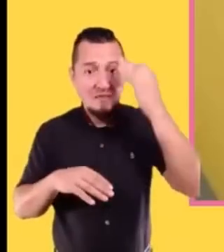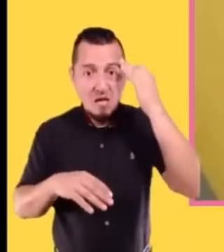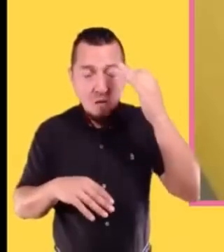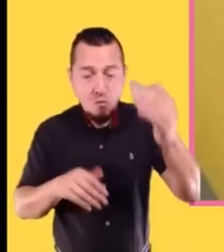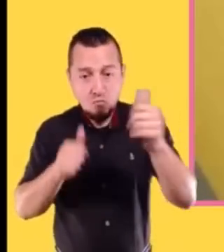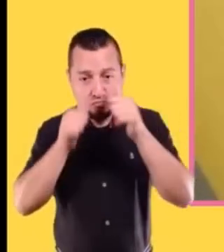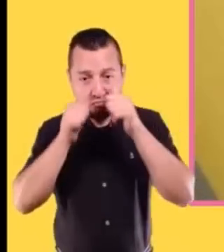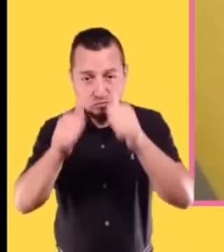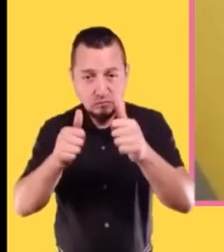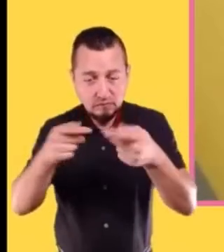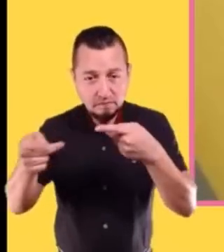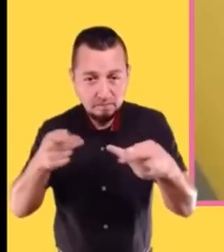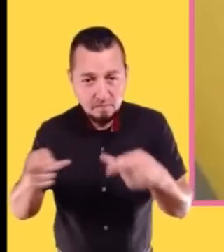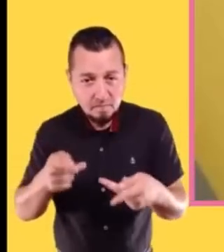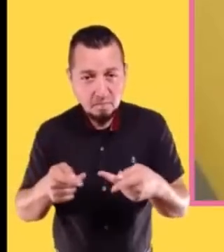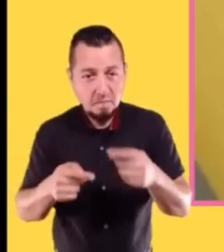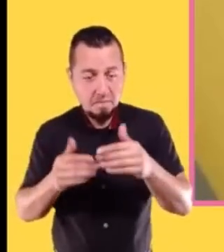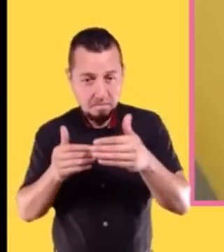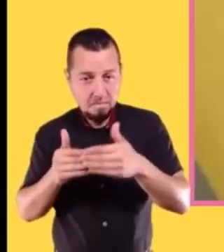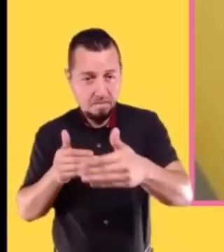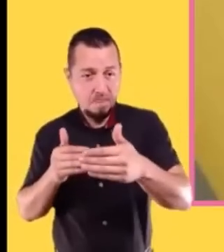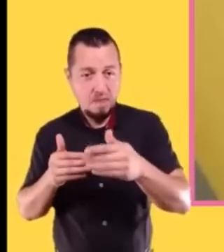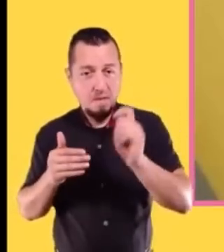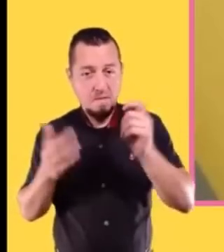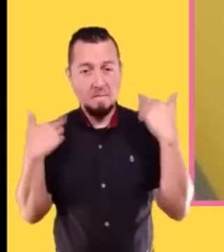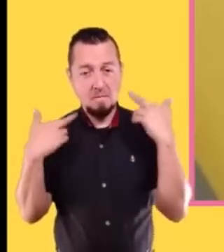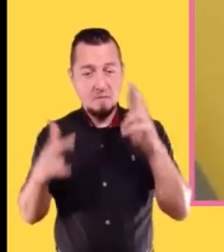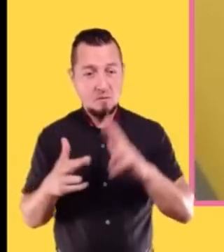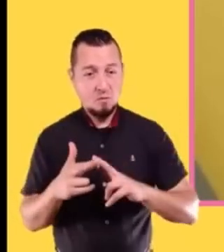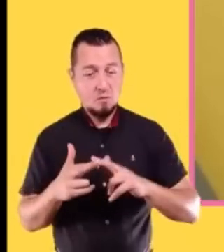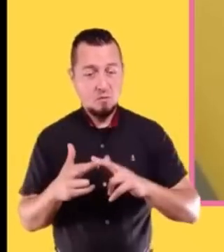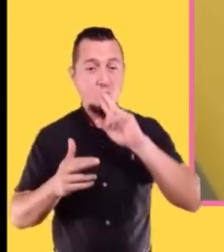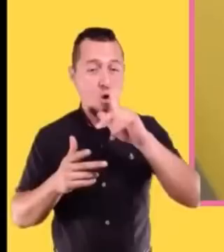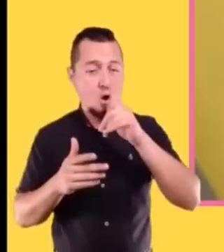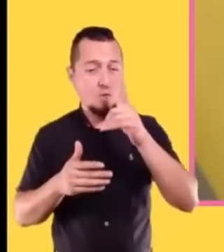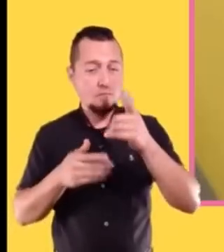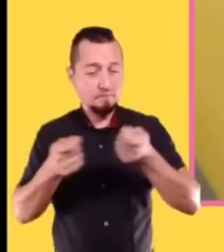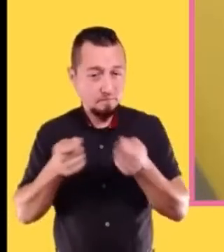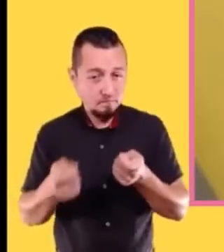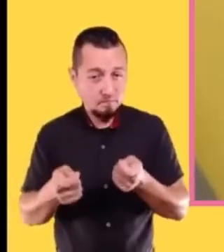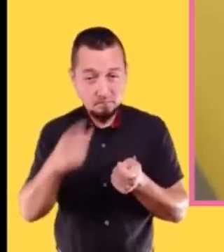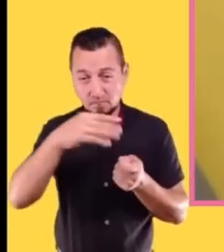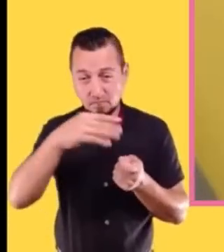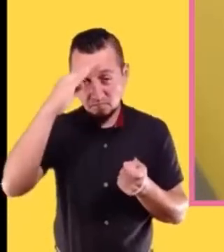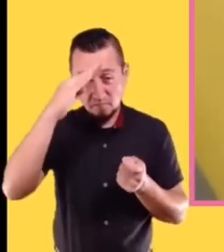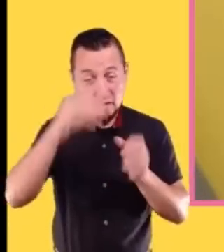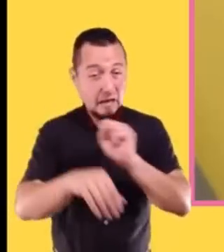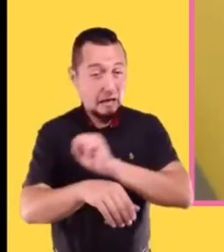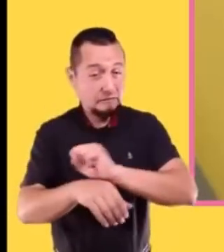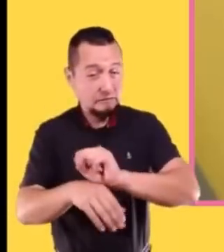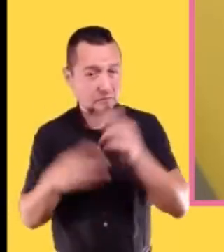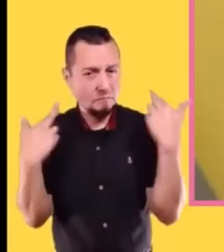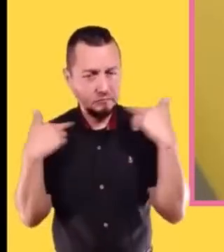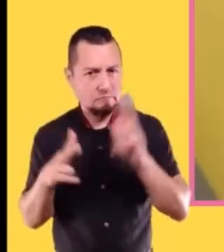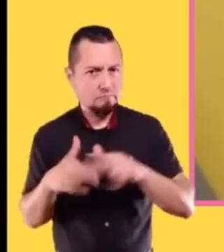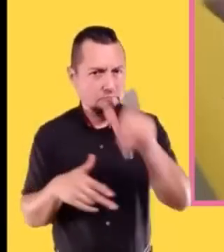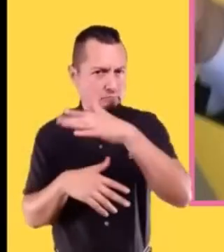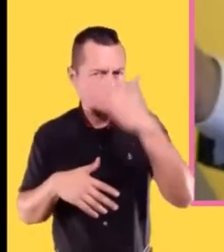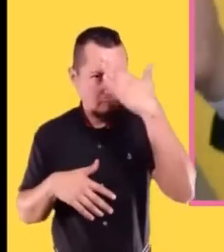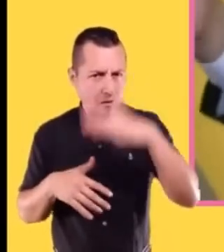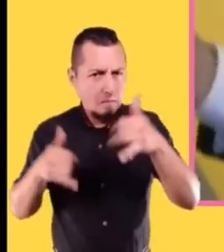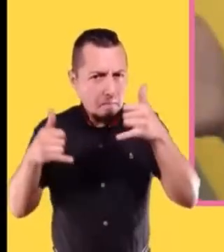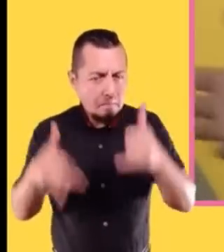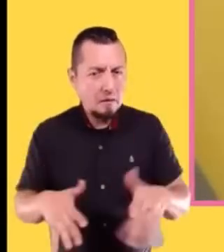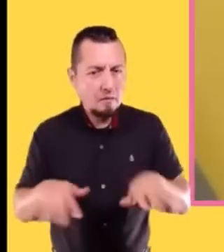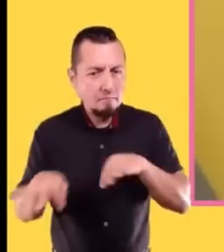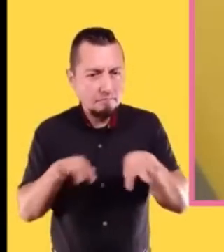prepararse para un ciclo escolar. Prepararse para un nuevo ciclo escolar no es sencillo. La recomendación, seguramente ustedes lo saben, implica que por cada